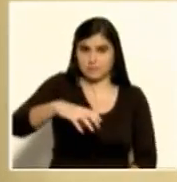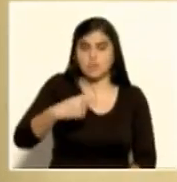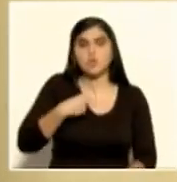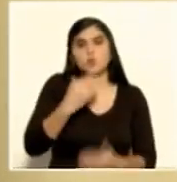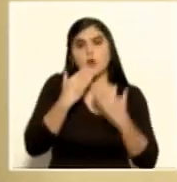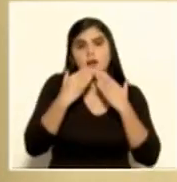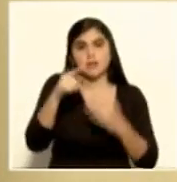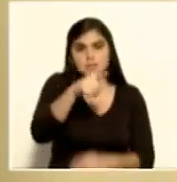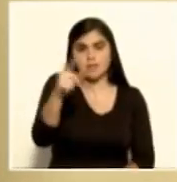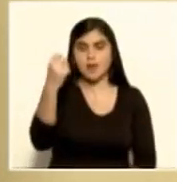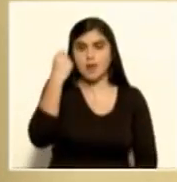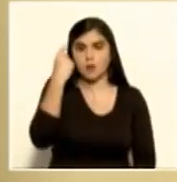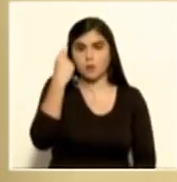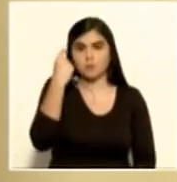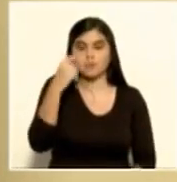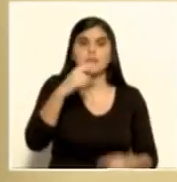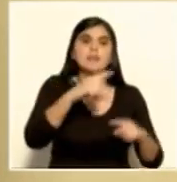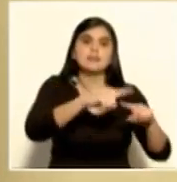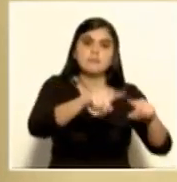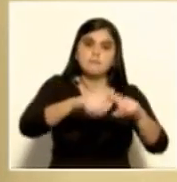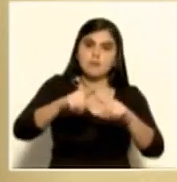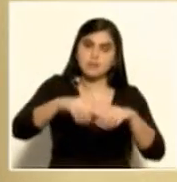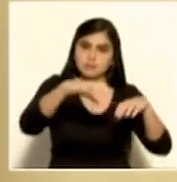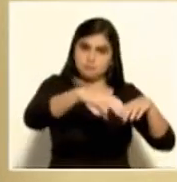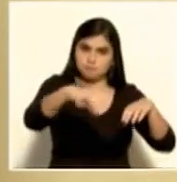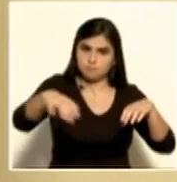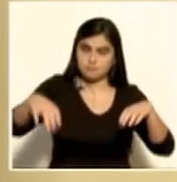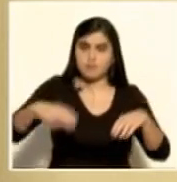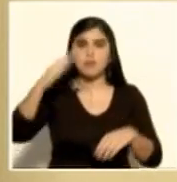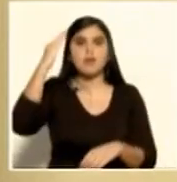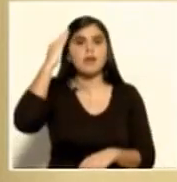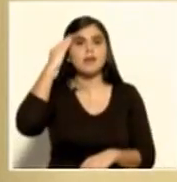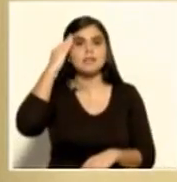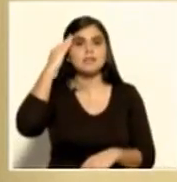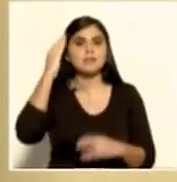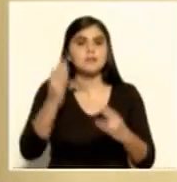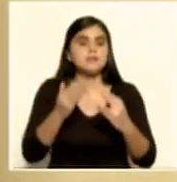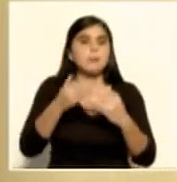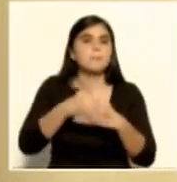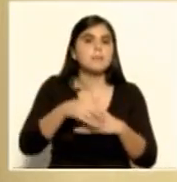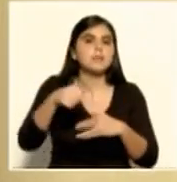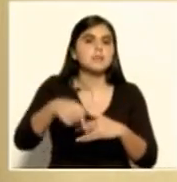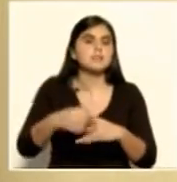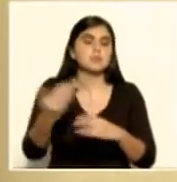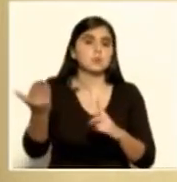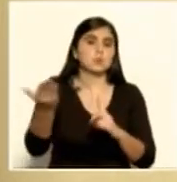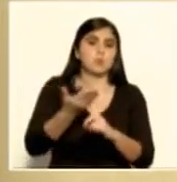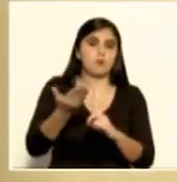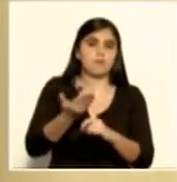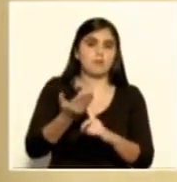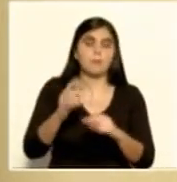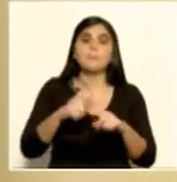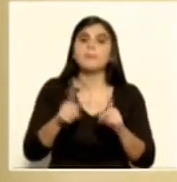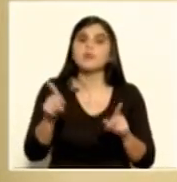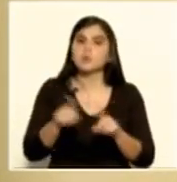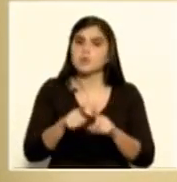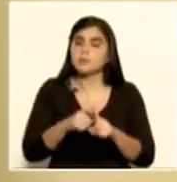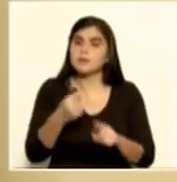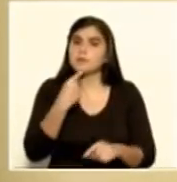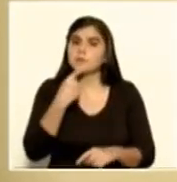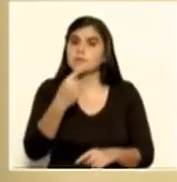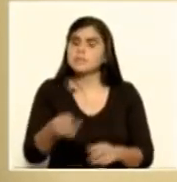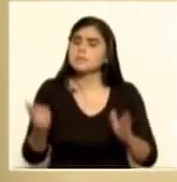comprensión de los diferentes sectores que sabemos que en medio de esas suspensiones son afectados, pero también hemos dicho reiteradas